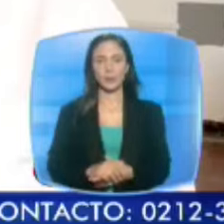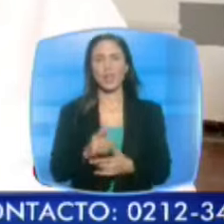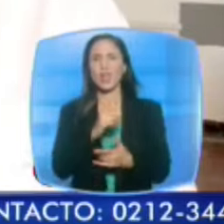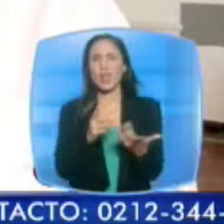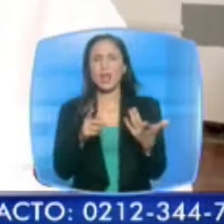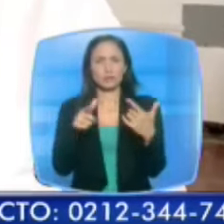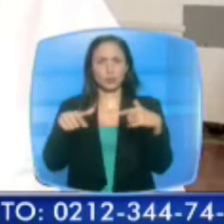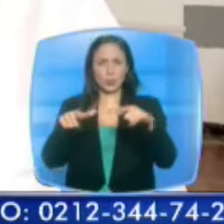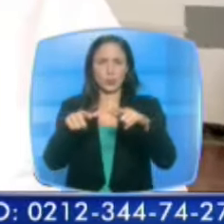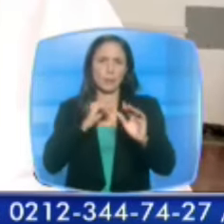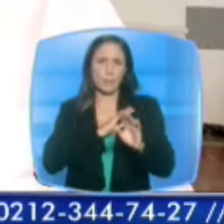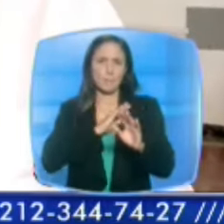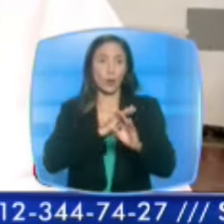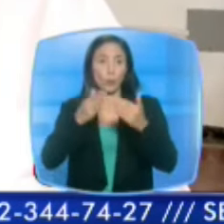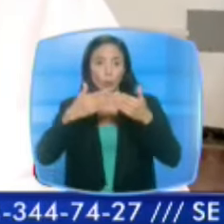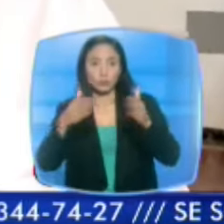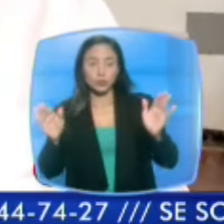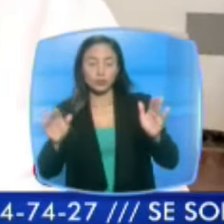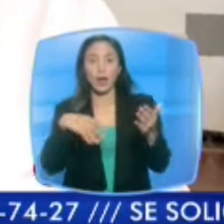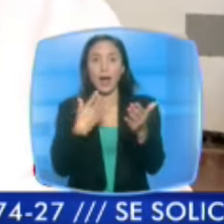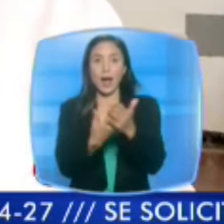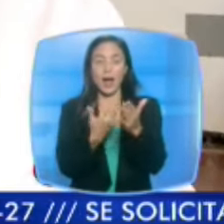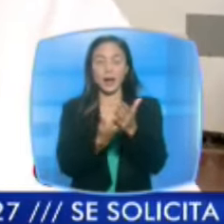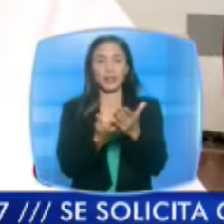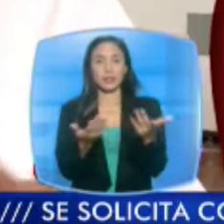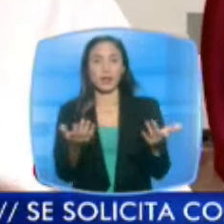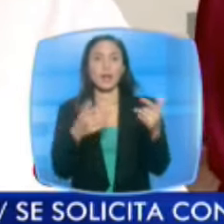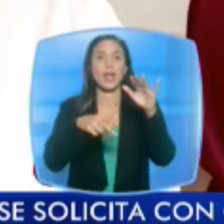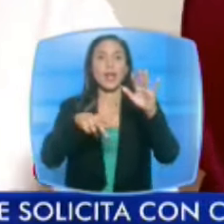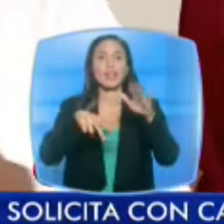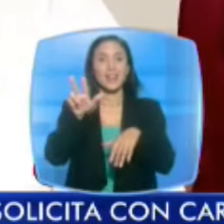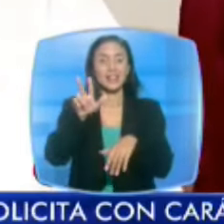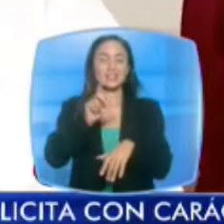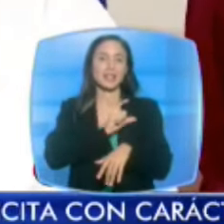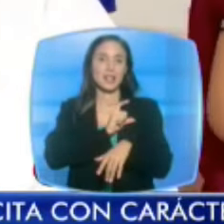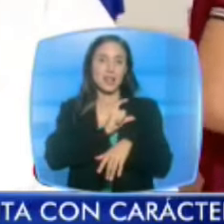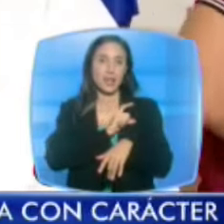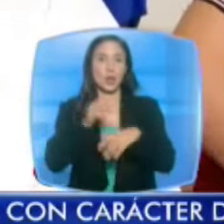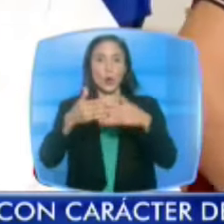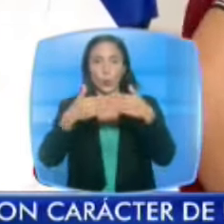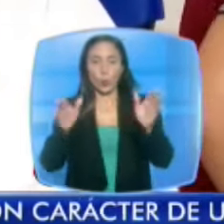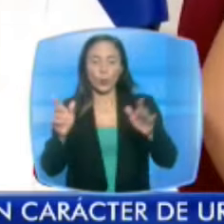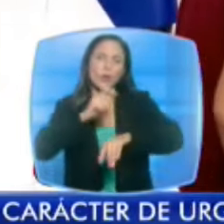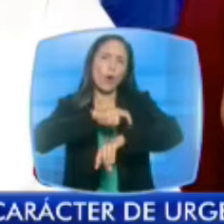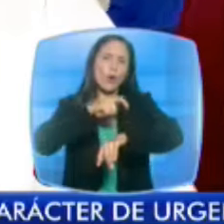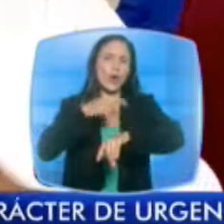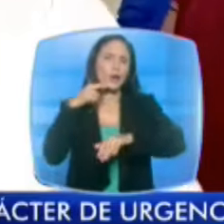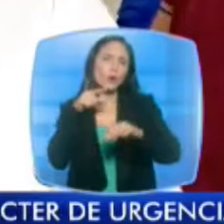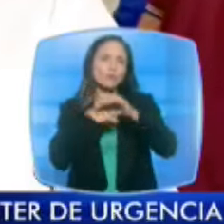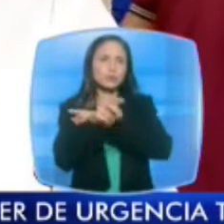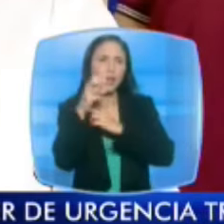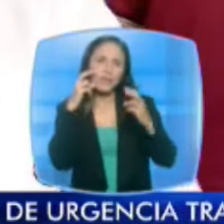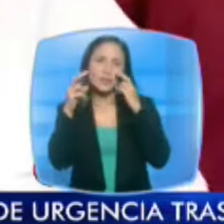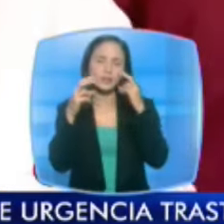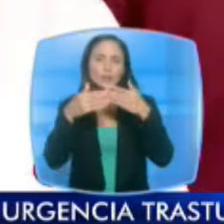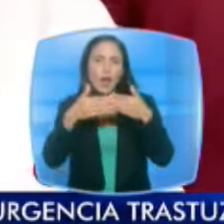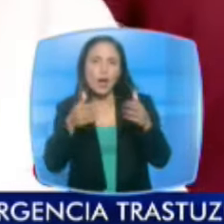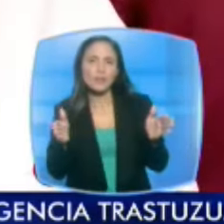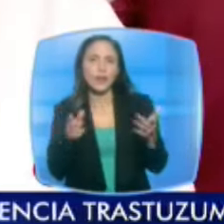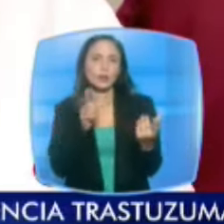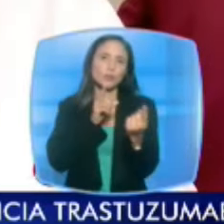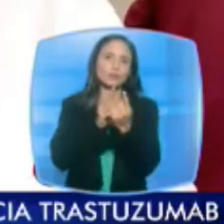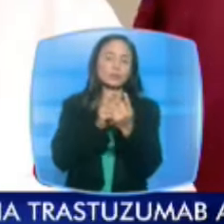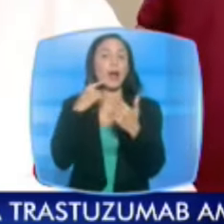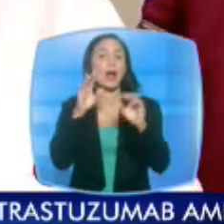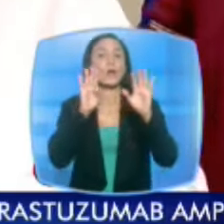Rosa, permanecerá abierto hasta este próximo 13 de enero. Los horarios comprendidos en los que está abierto al público van